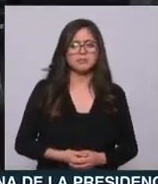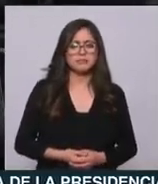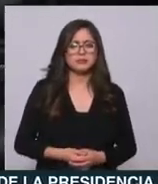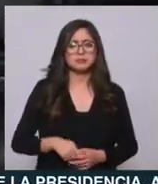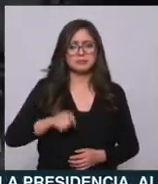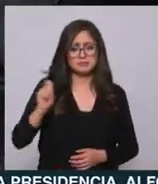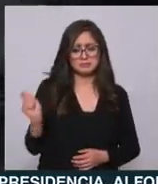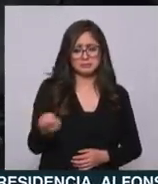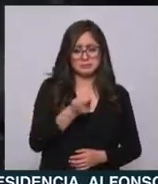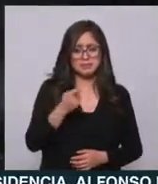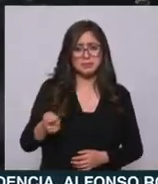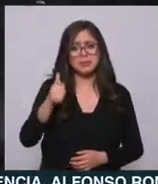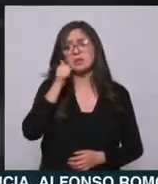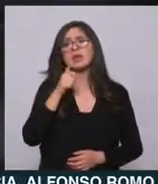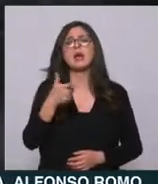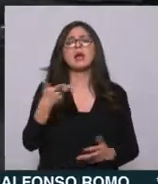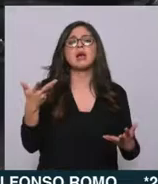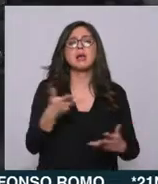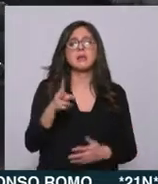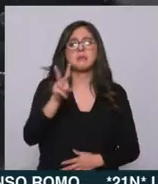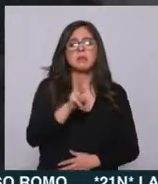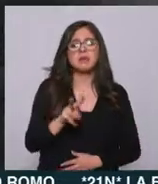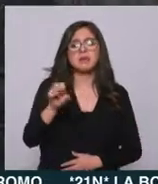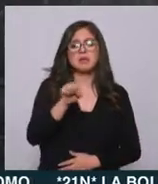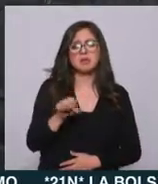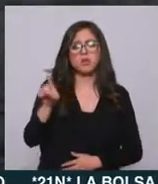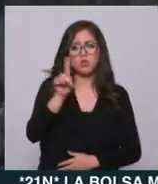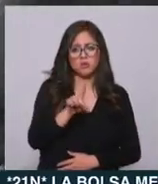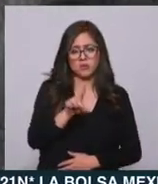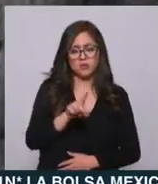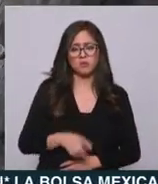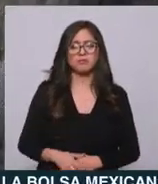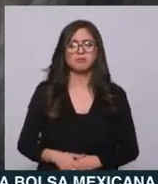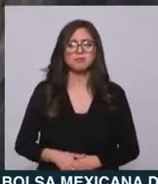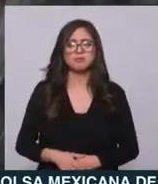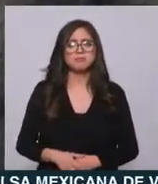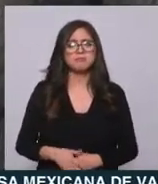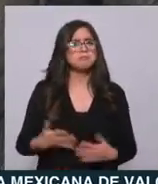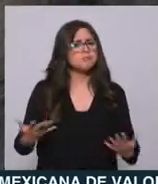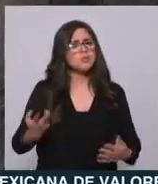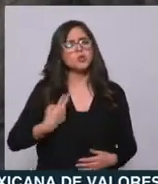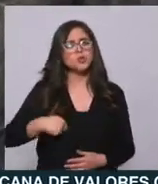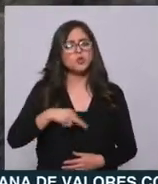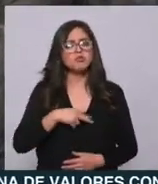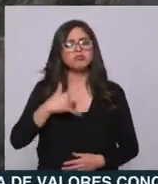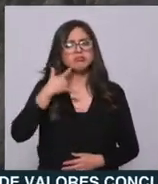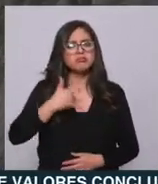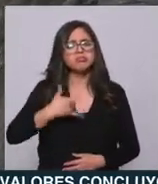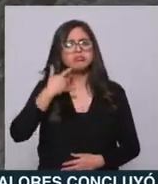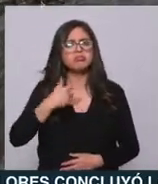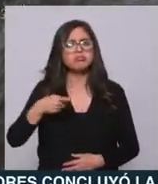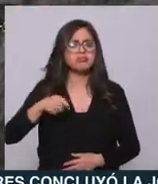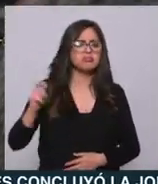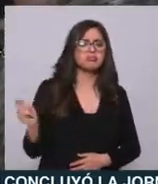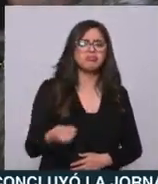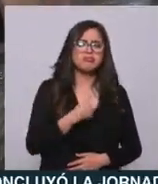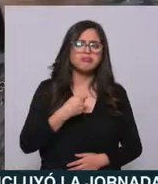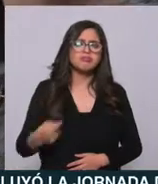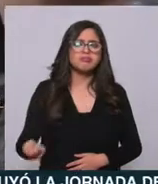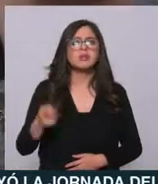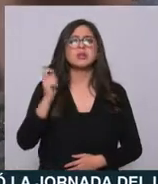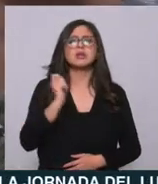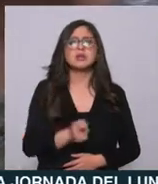cada fin de semana. Llevamos ya bastante tiempo dándole. Más que nada es